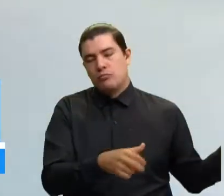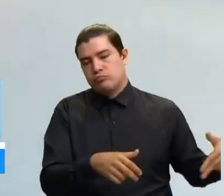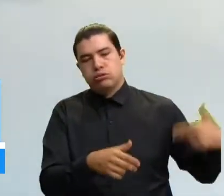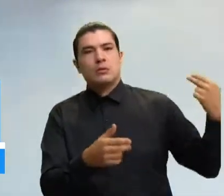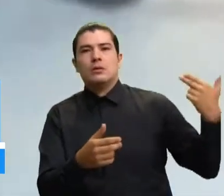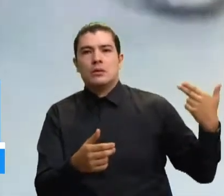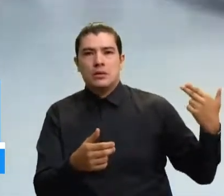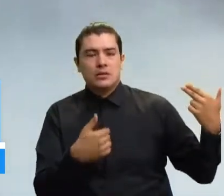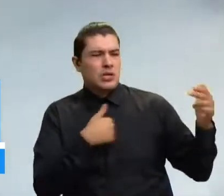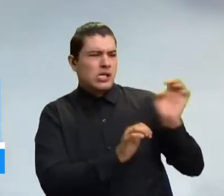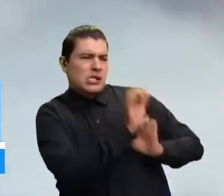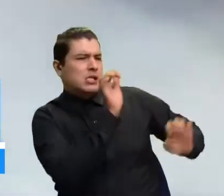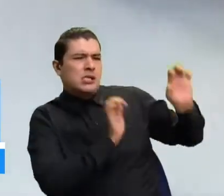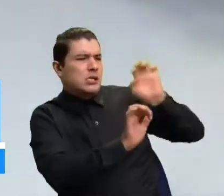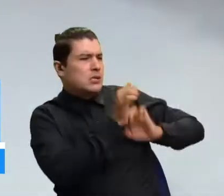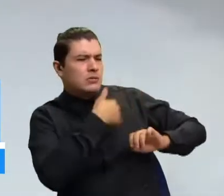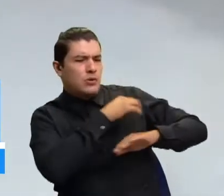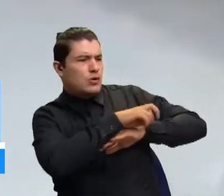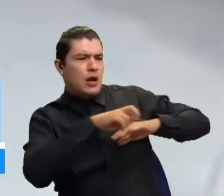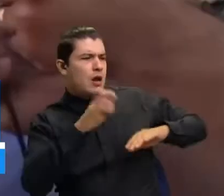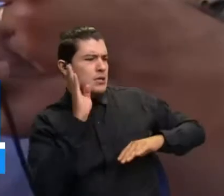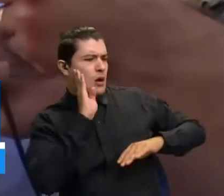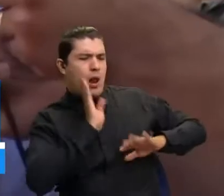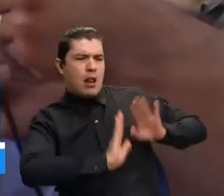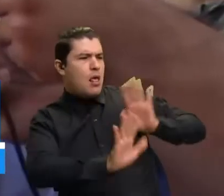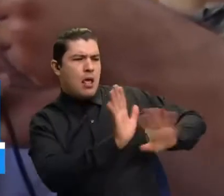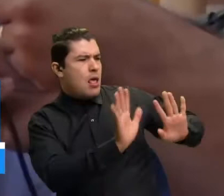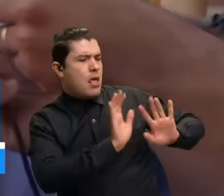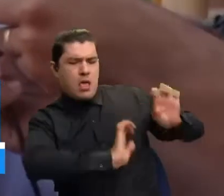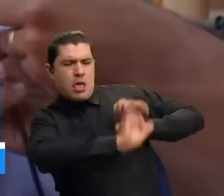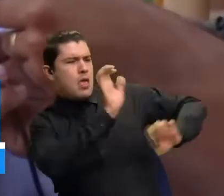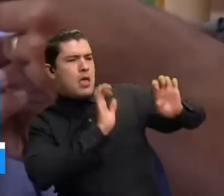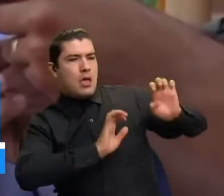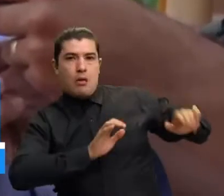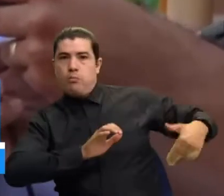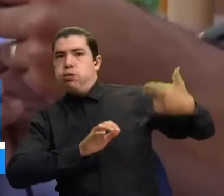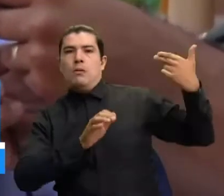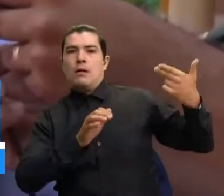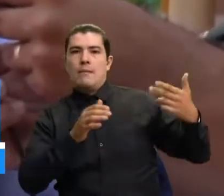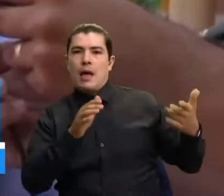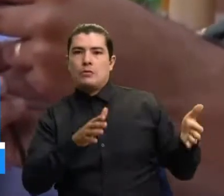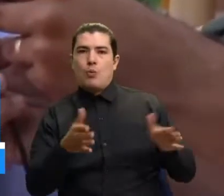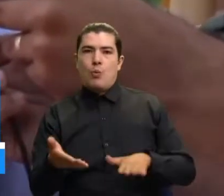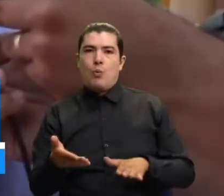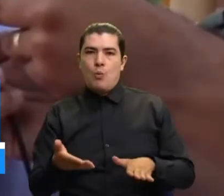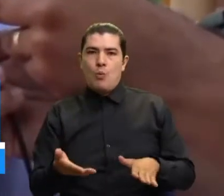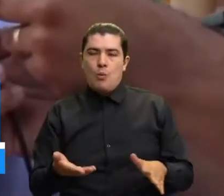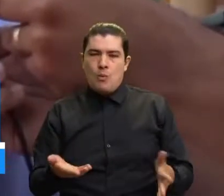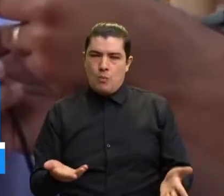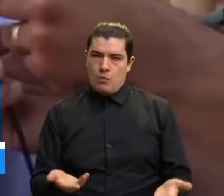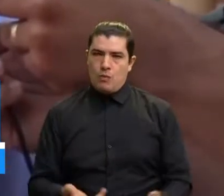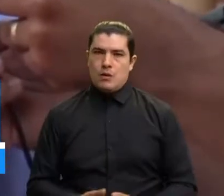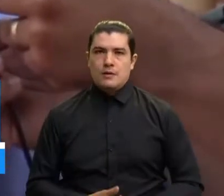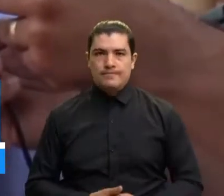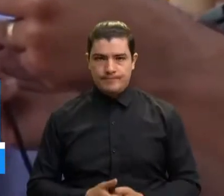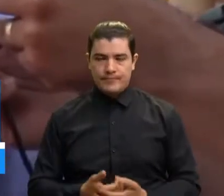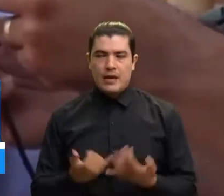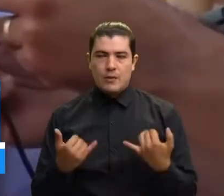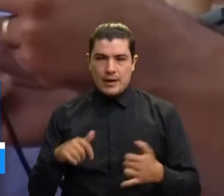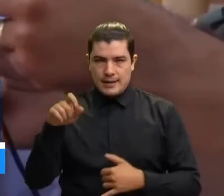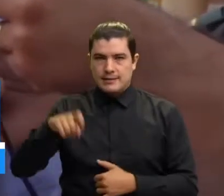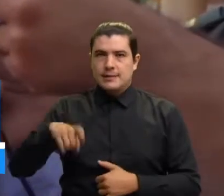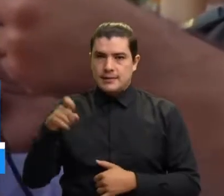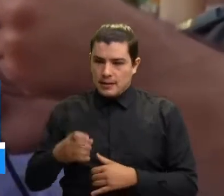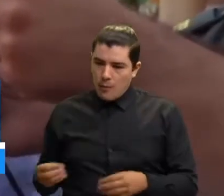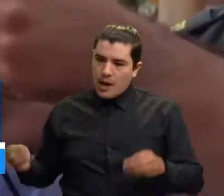por rehusarse al robo de su teléfono celular. Pero nosotros vamos a seguir insistiendo en que necesitamos más cuadrantes. Se